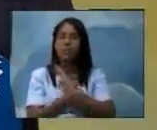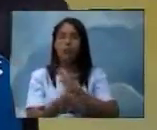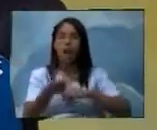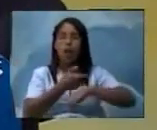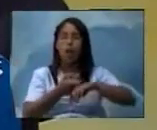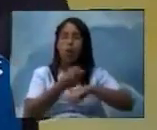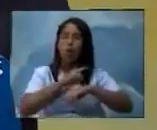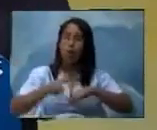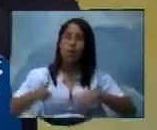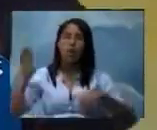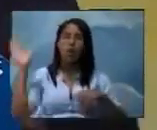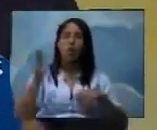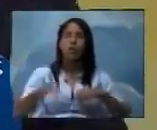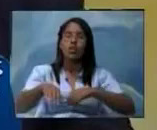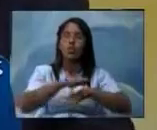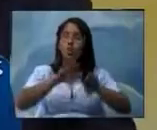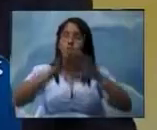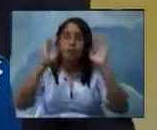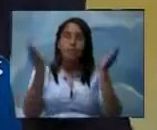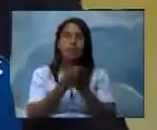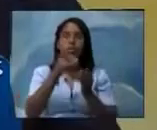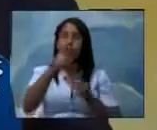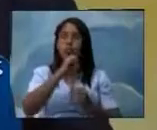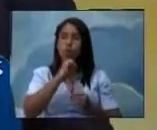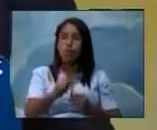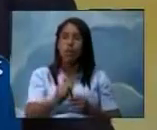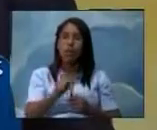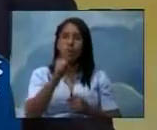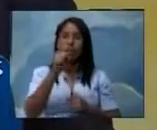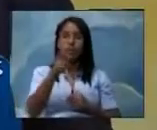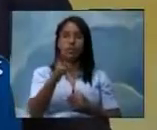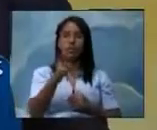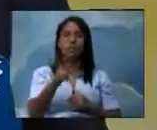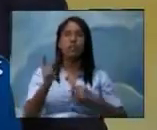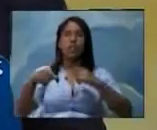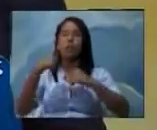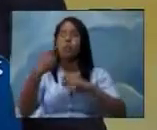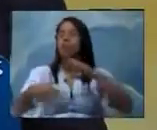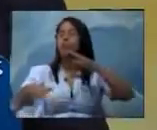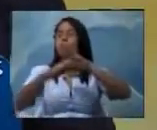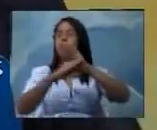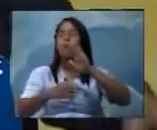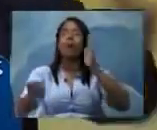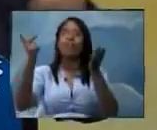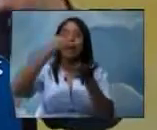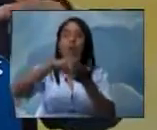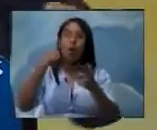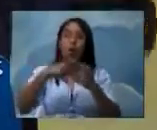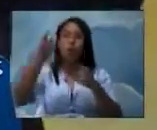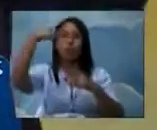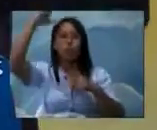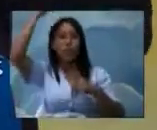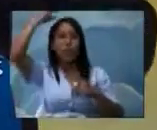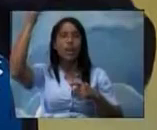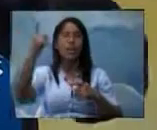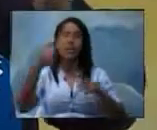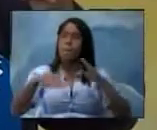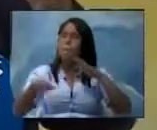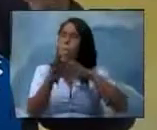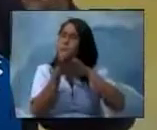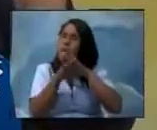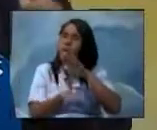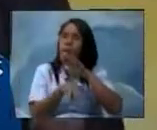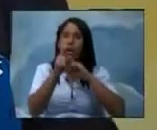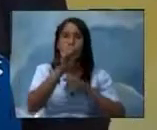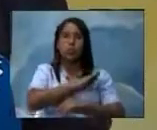los gobiernos que van a venir sobre la tierra, tú eres ese. Y después de ti se levantará otro reino inferior